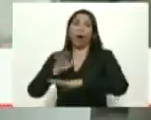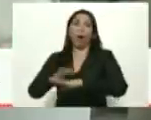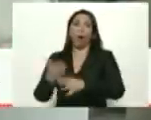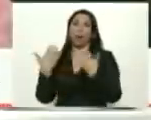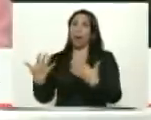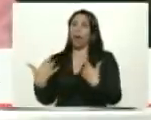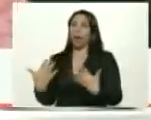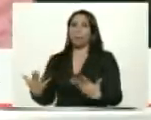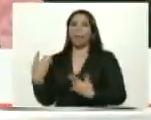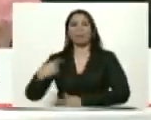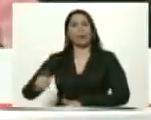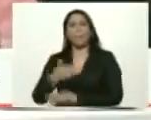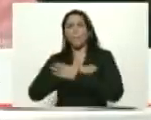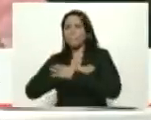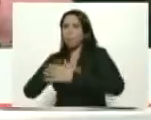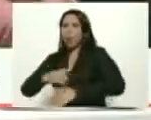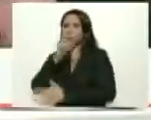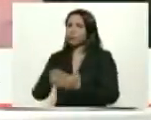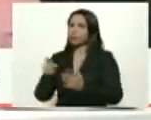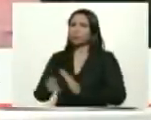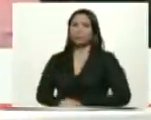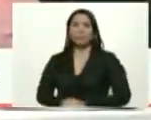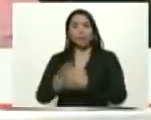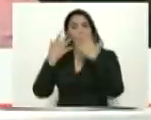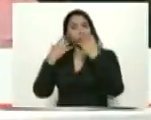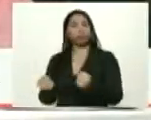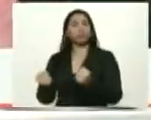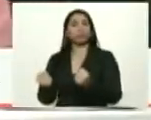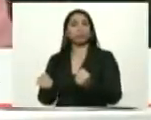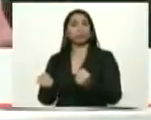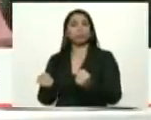y tenemos la disposición absoluta de entendernos